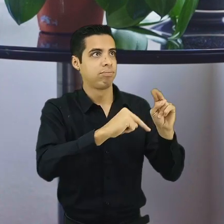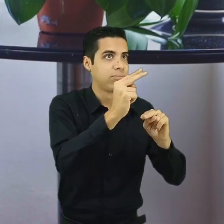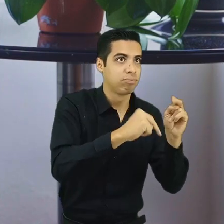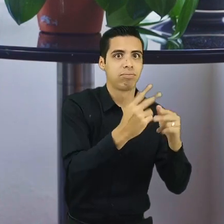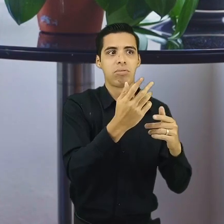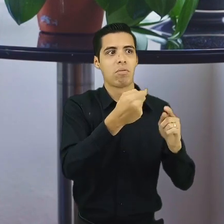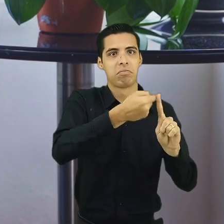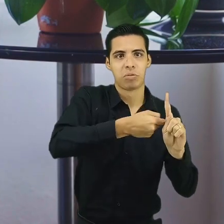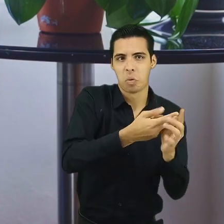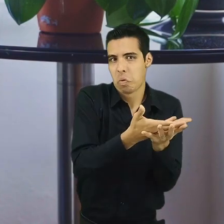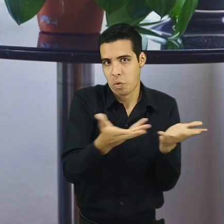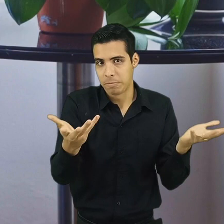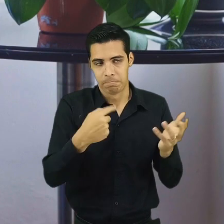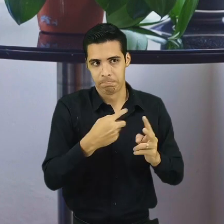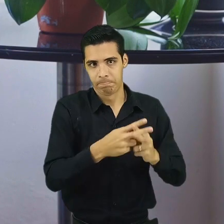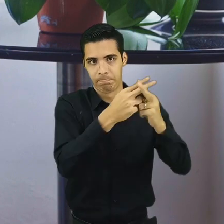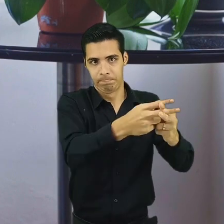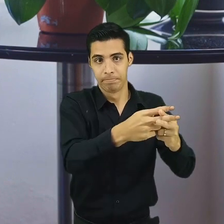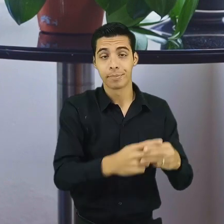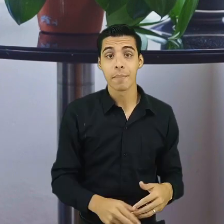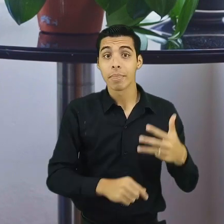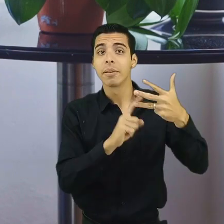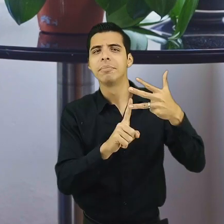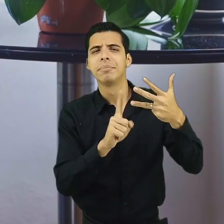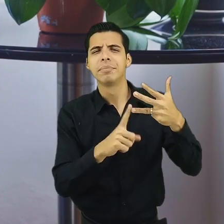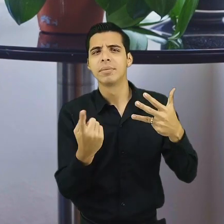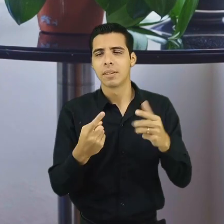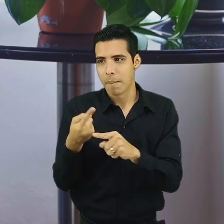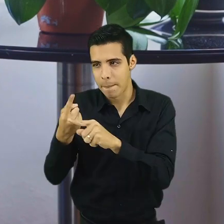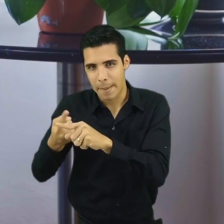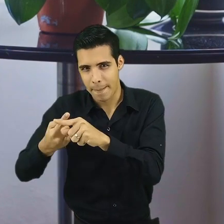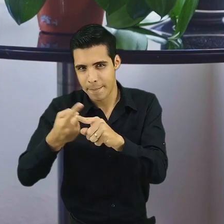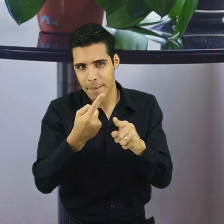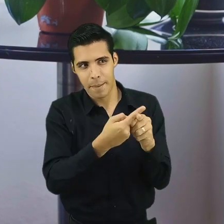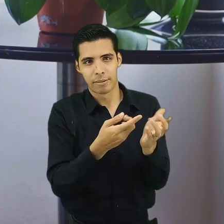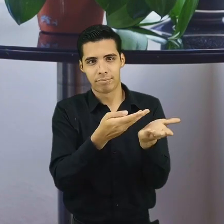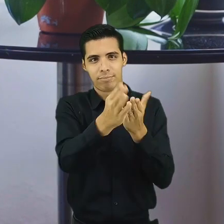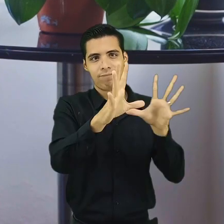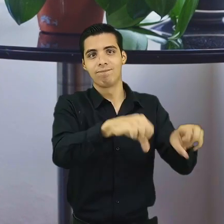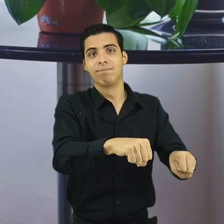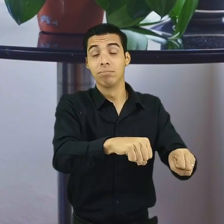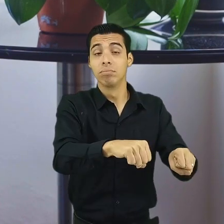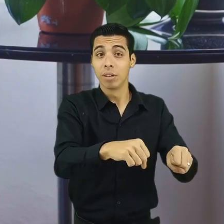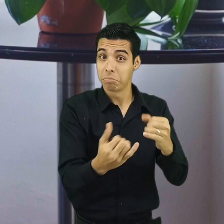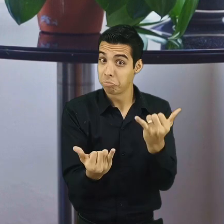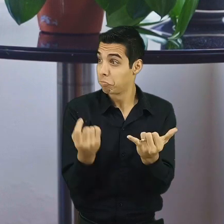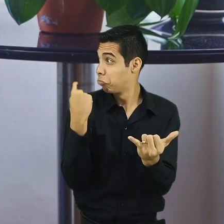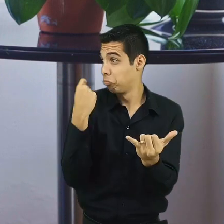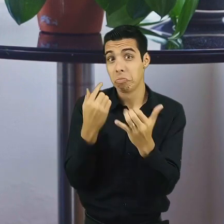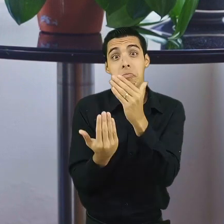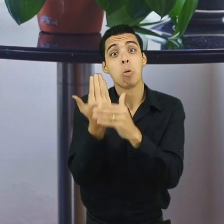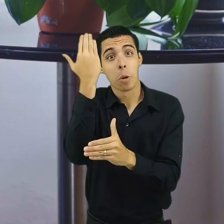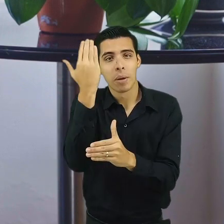inmobiliarios. Cuarto y por último, el crowdfunding inmobiliario. Este es un método bastante nuevo en bienes raíces. Es un modelo de financiación